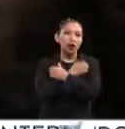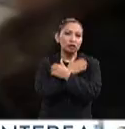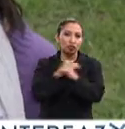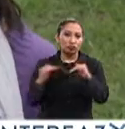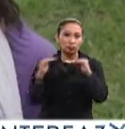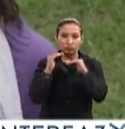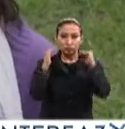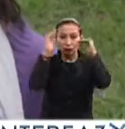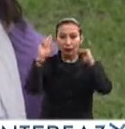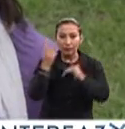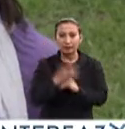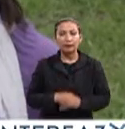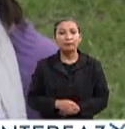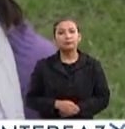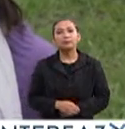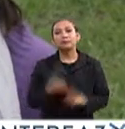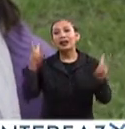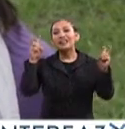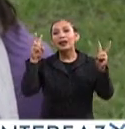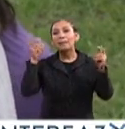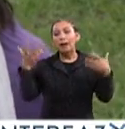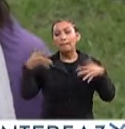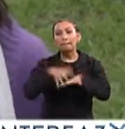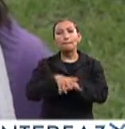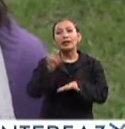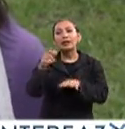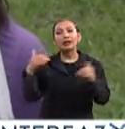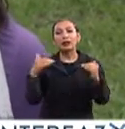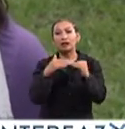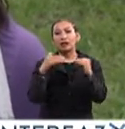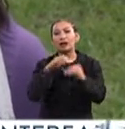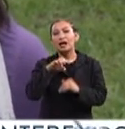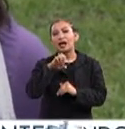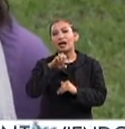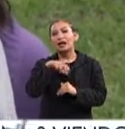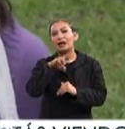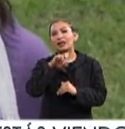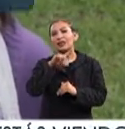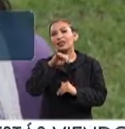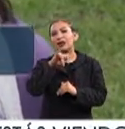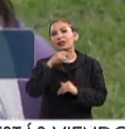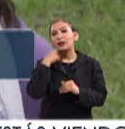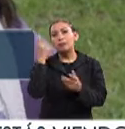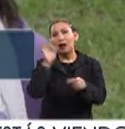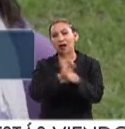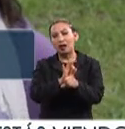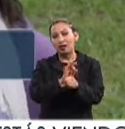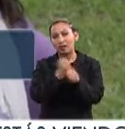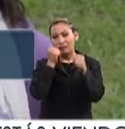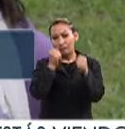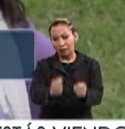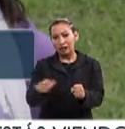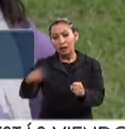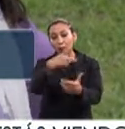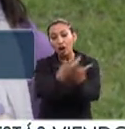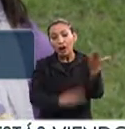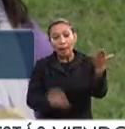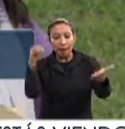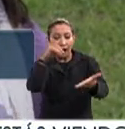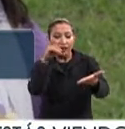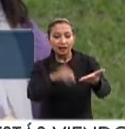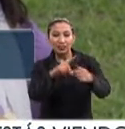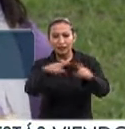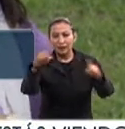educación superior. Acerca del tema de inclusión y equidad y la importancia de fortalecer los planes y programas de estudio